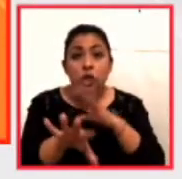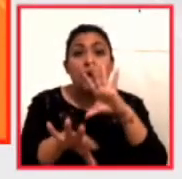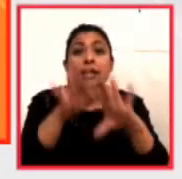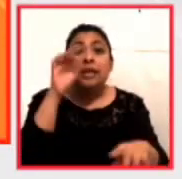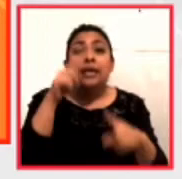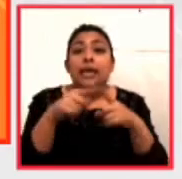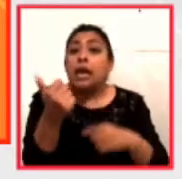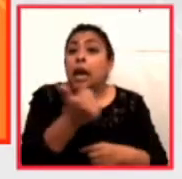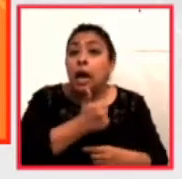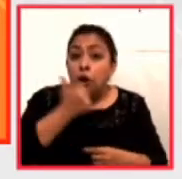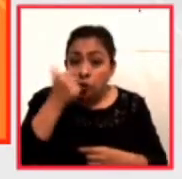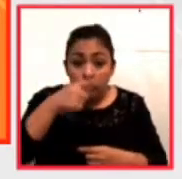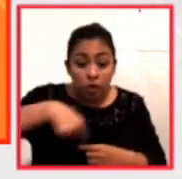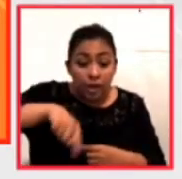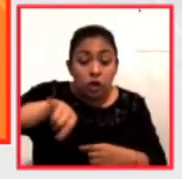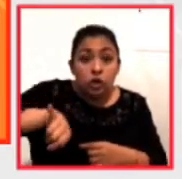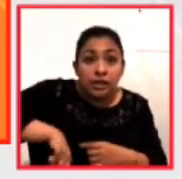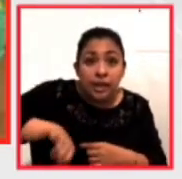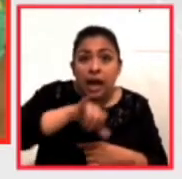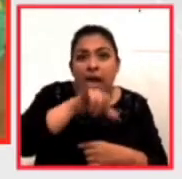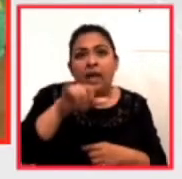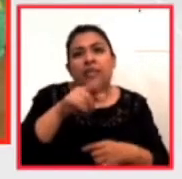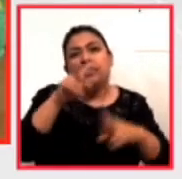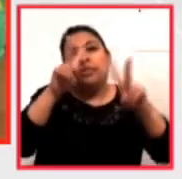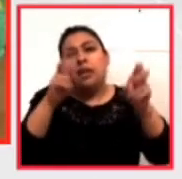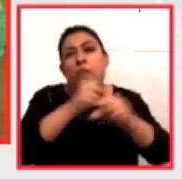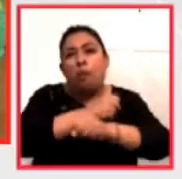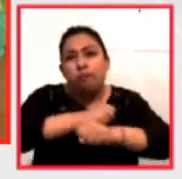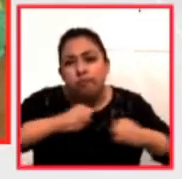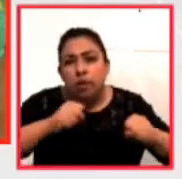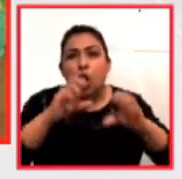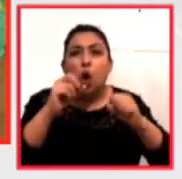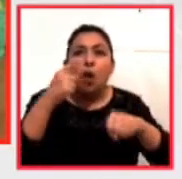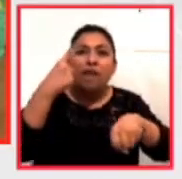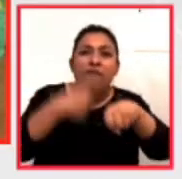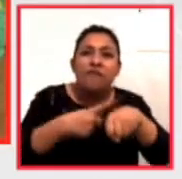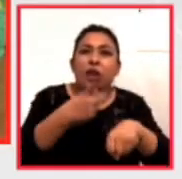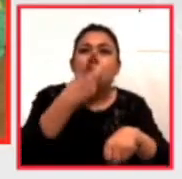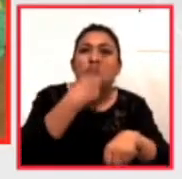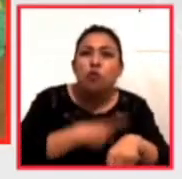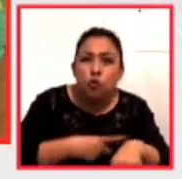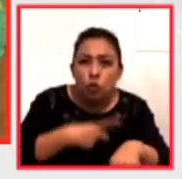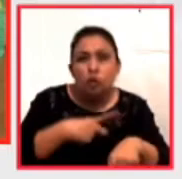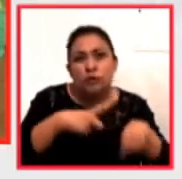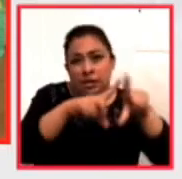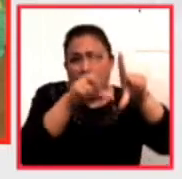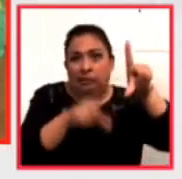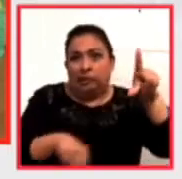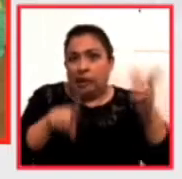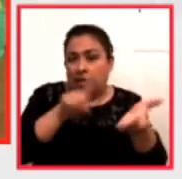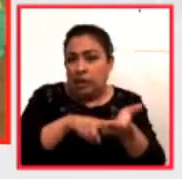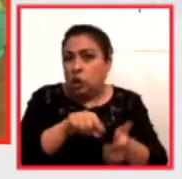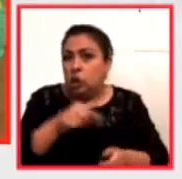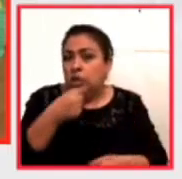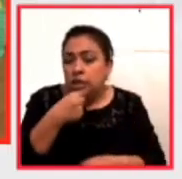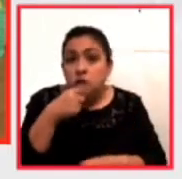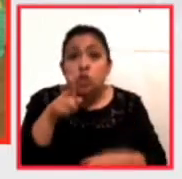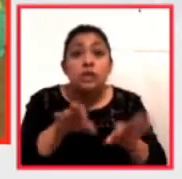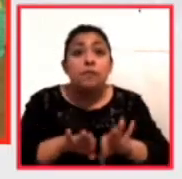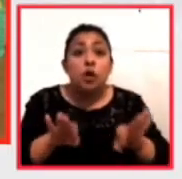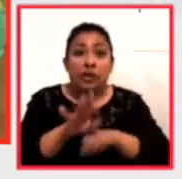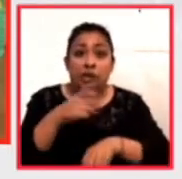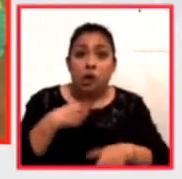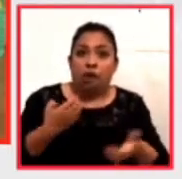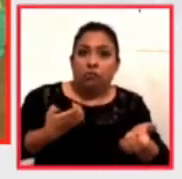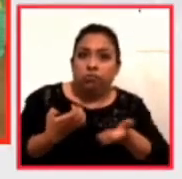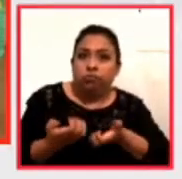alumnos, quienes se interesaron en temas como la obesidad y diabetes infantil que enfrenta el país, la importancia del ejercicio y de conocer